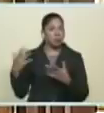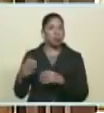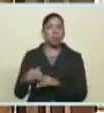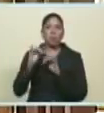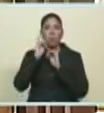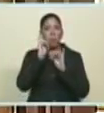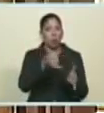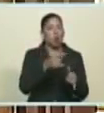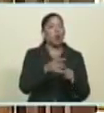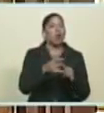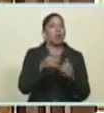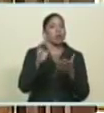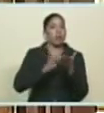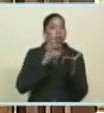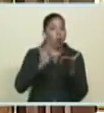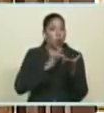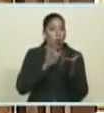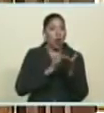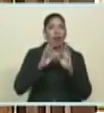el resultado de cada mesa.